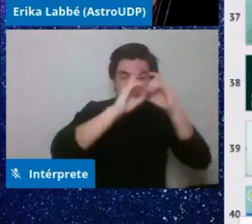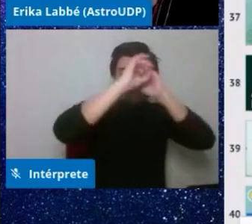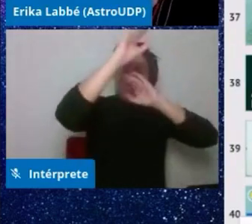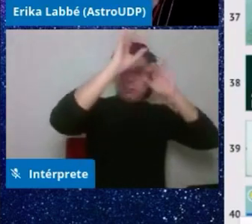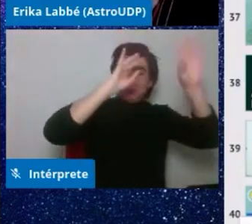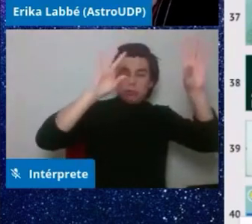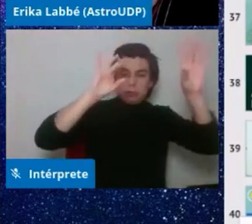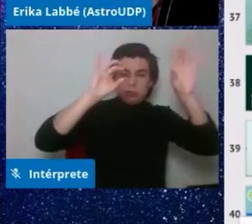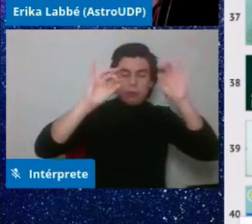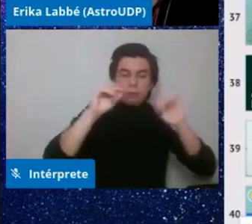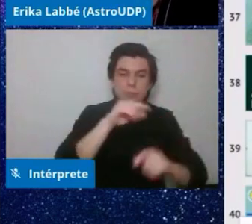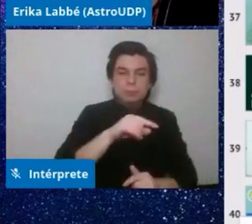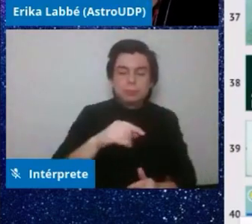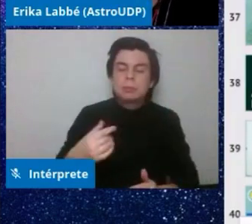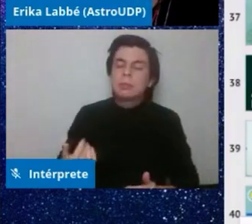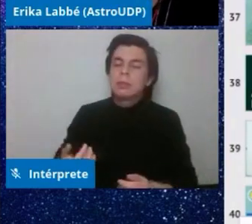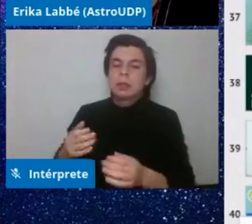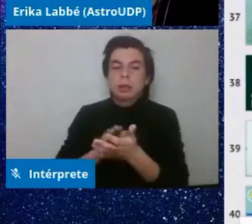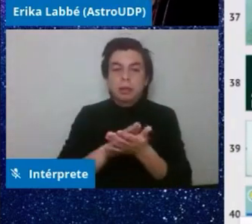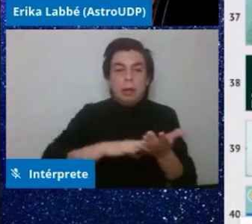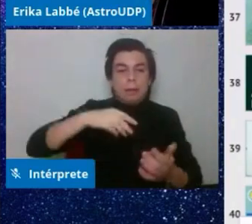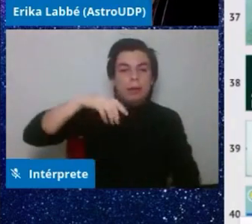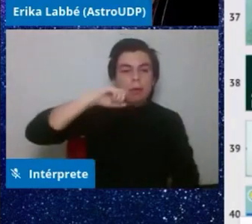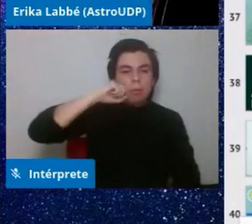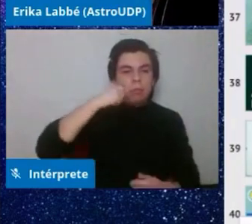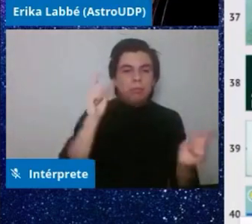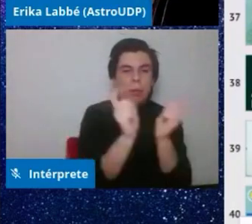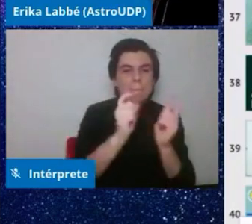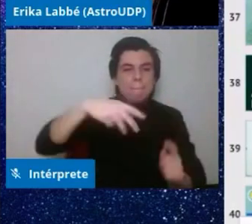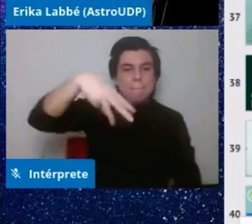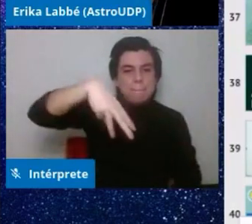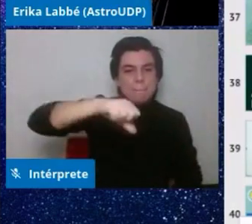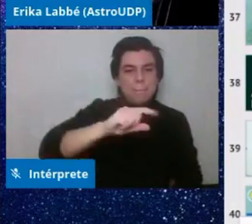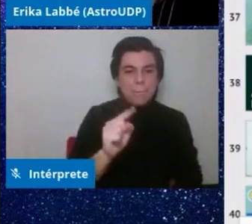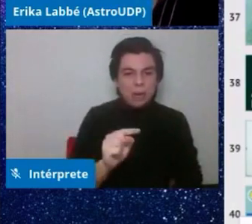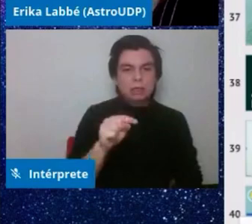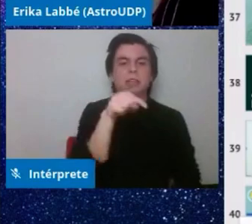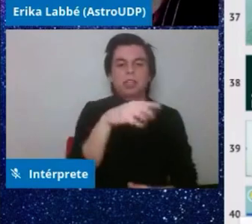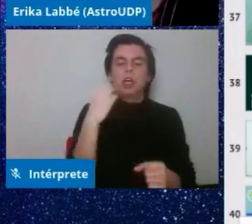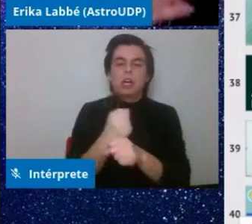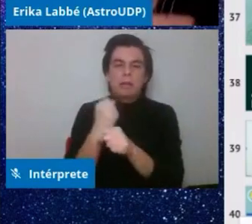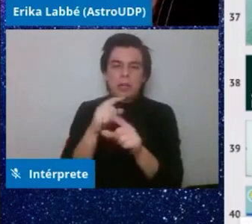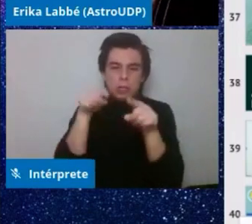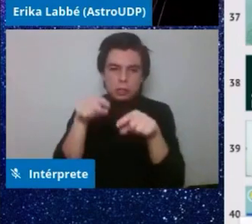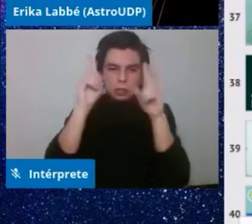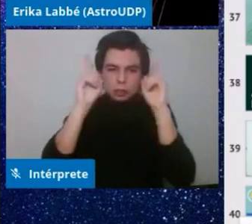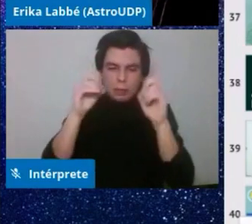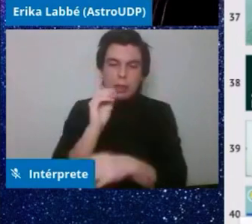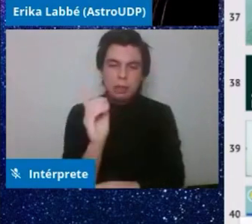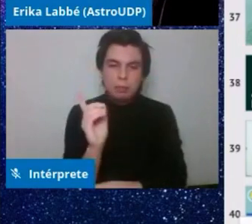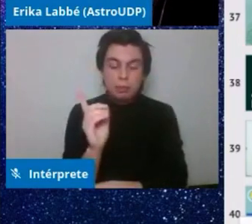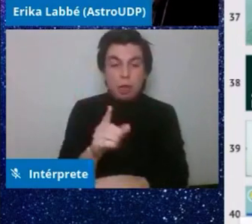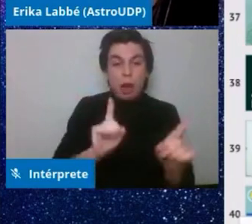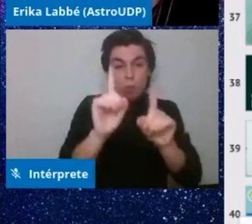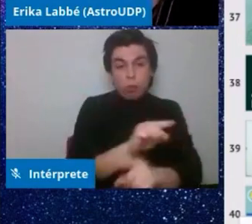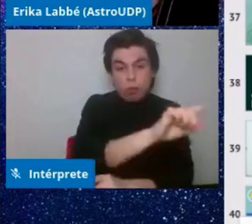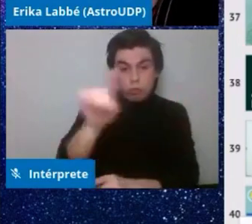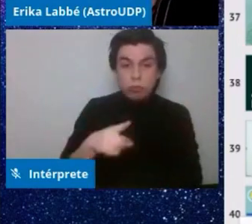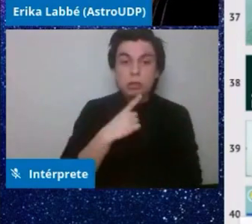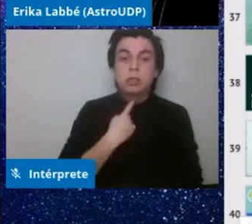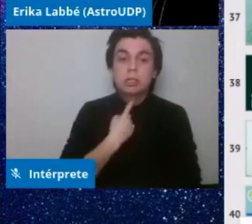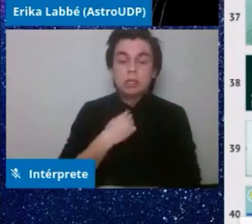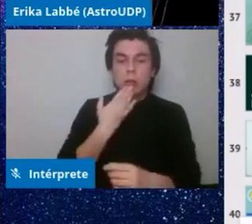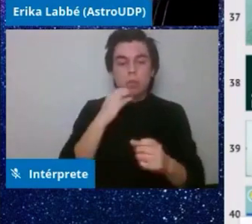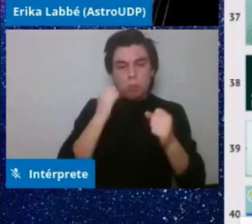con ese tipo de discapacidad. Así que yo creo que si a alguien le interesa eso, también yo los podría contactar o podrían